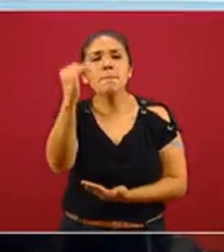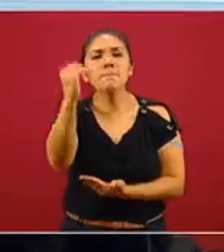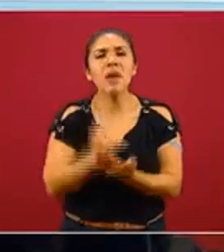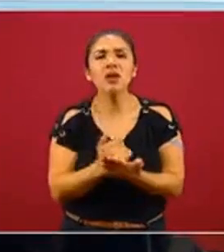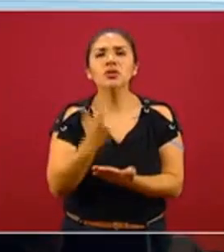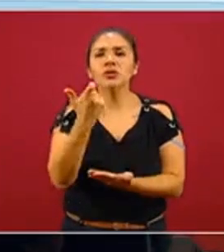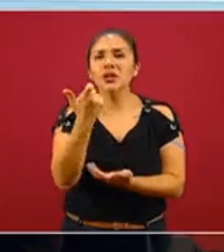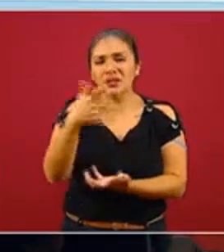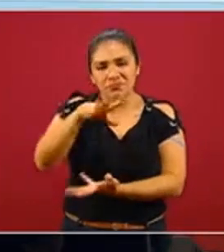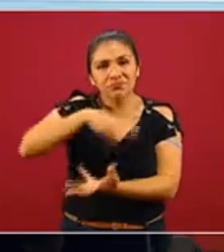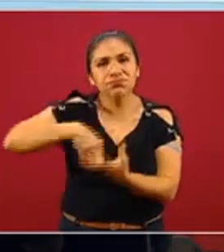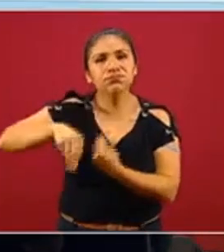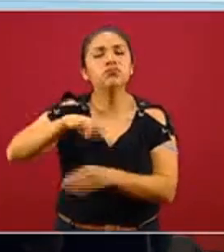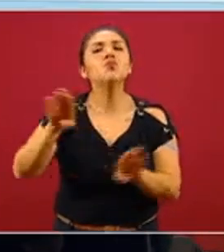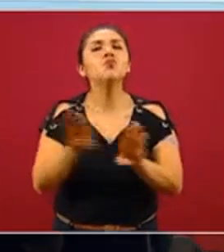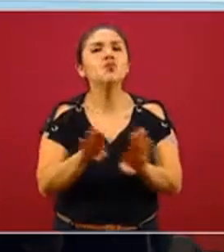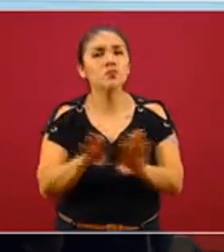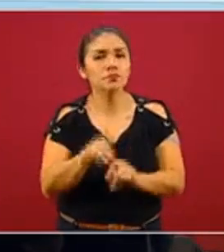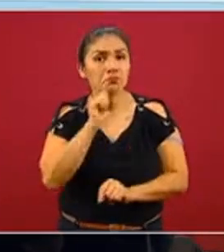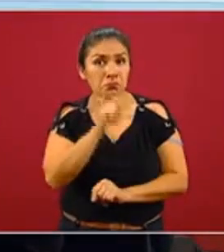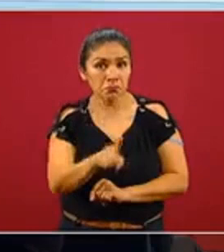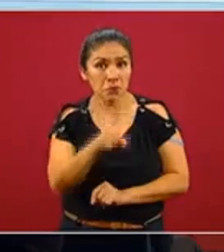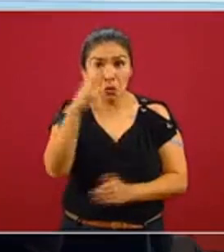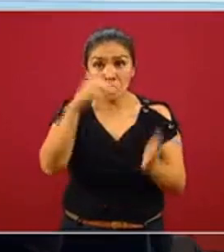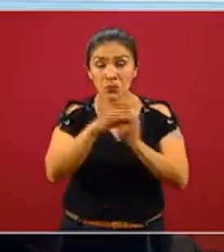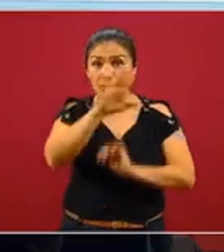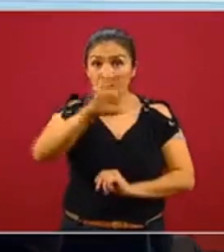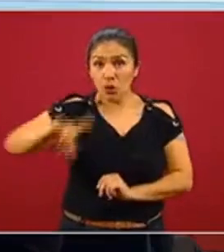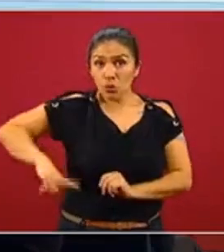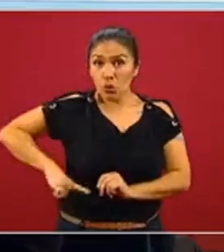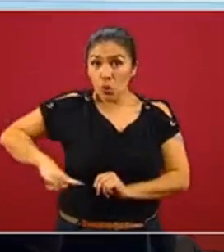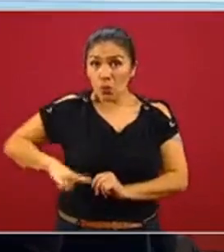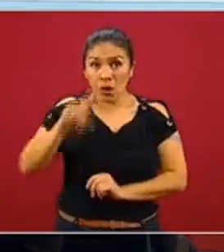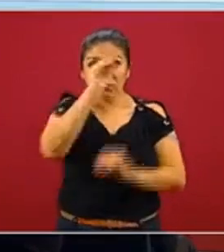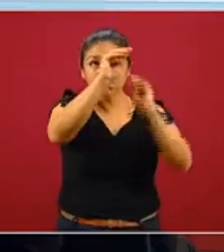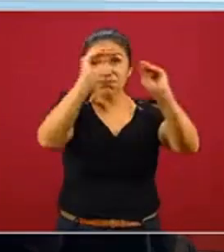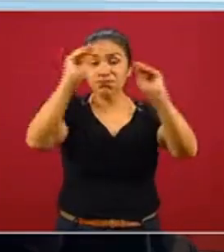presupuesto público? También en los 2.500 gobiernos que tenemos,